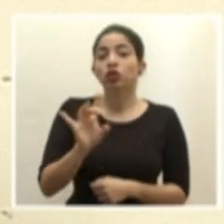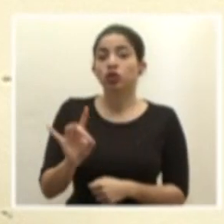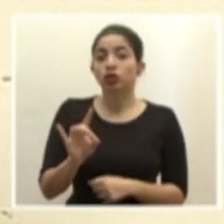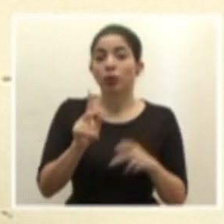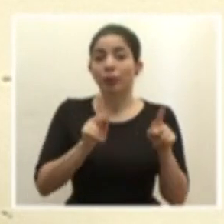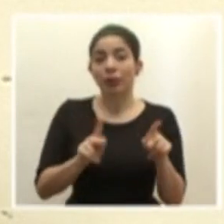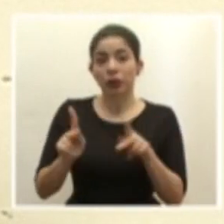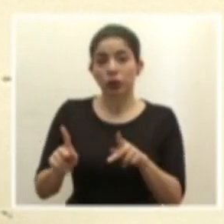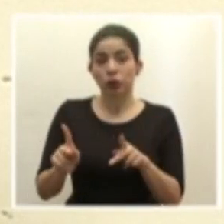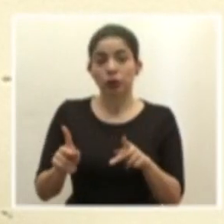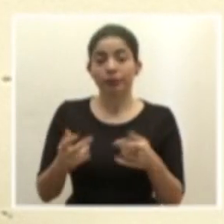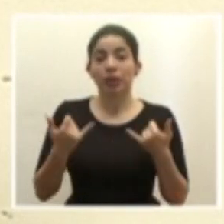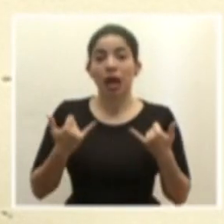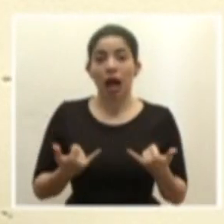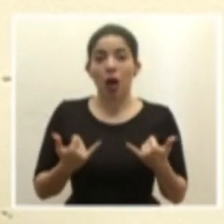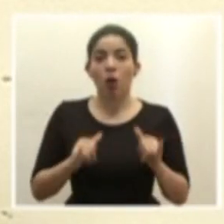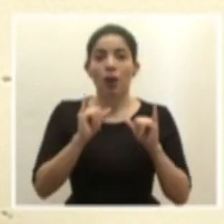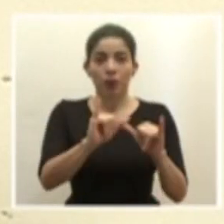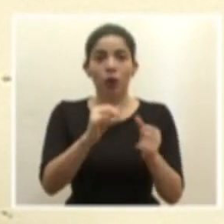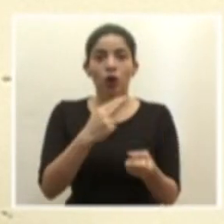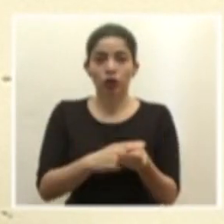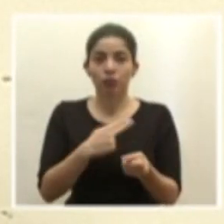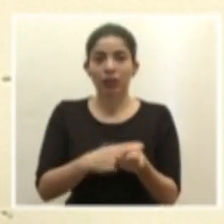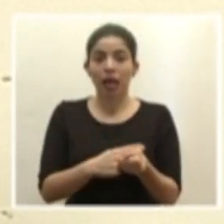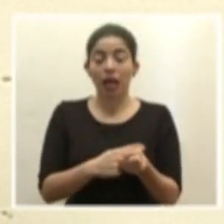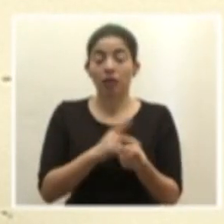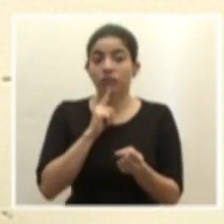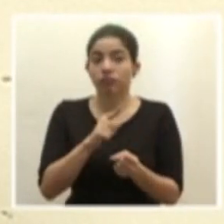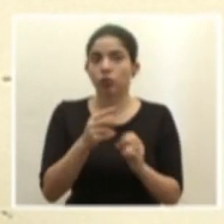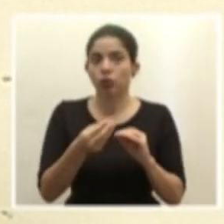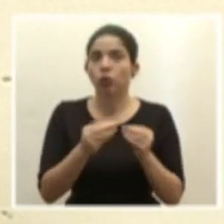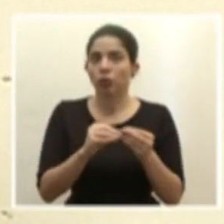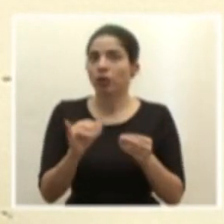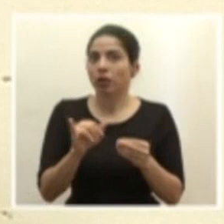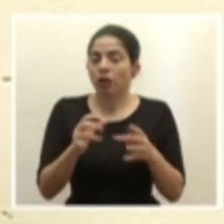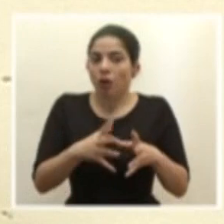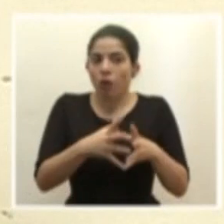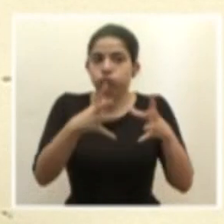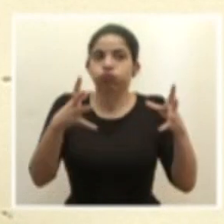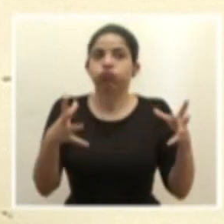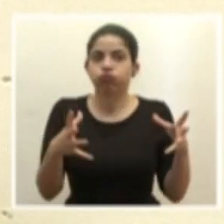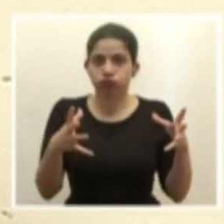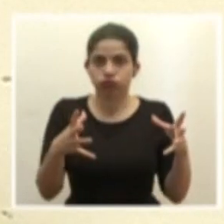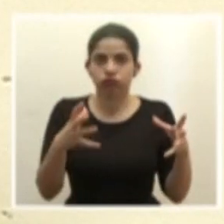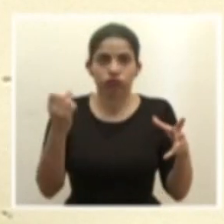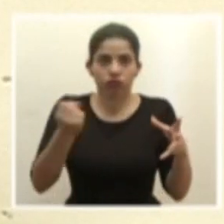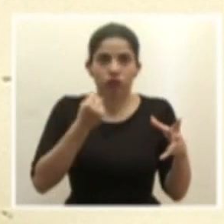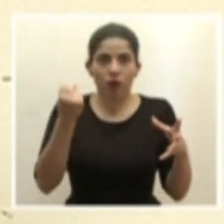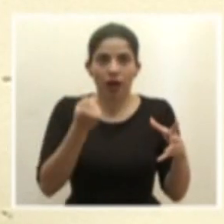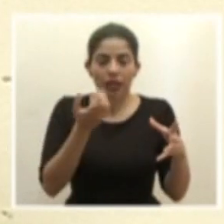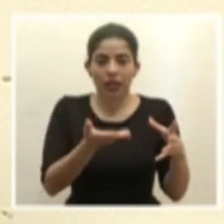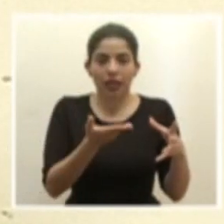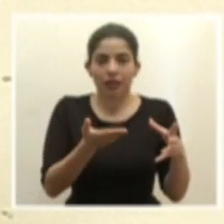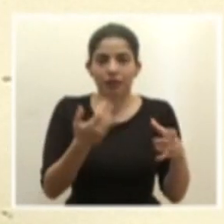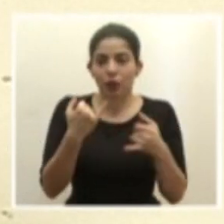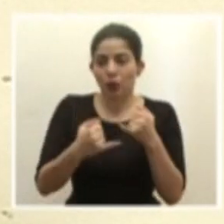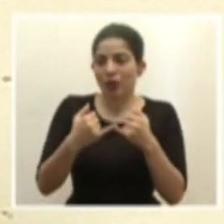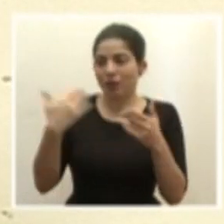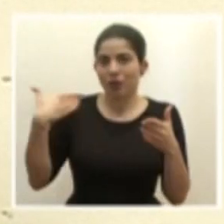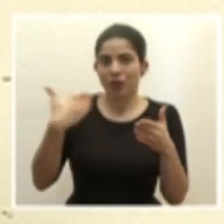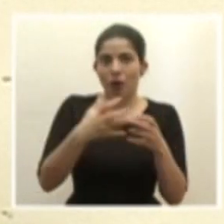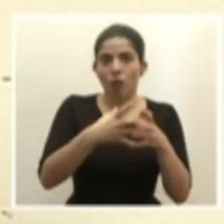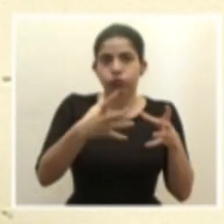personas se encuentran en estado de hospitalización, también una cifra que viene incrementándose de forma importante en los últimos